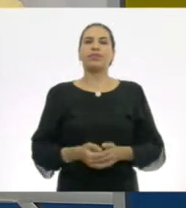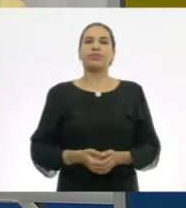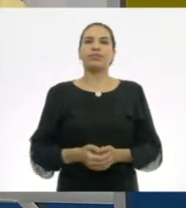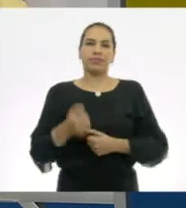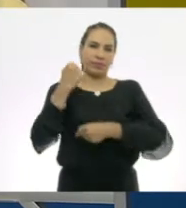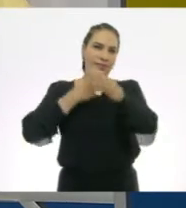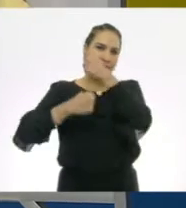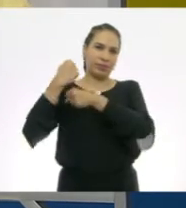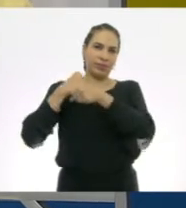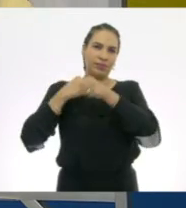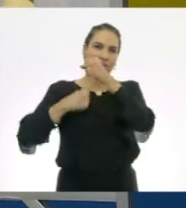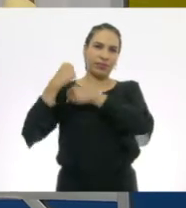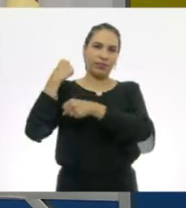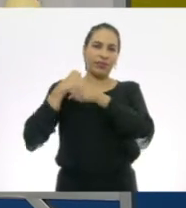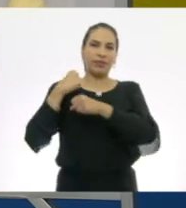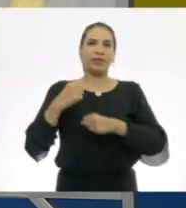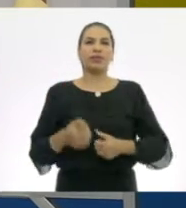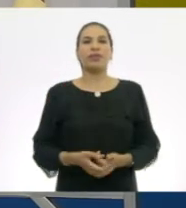de años.